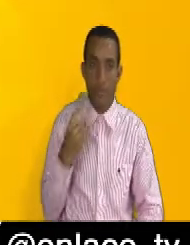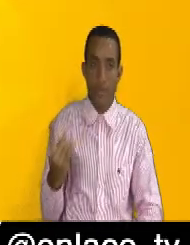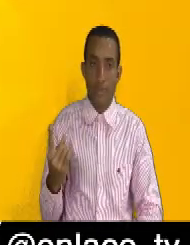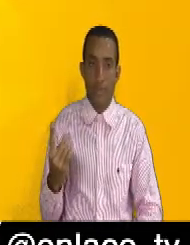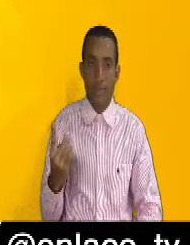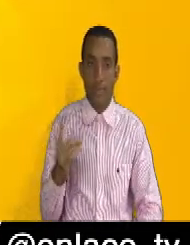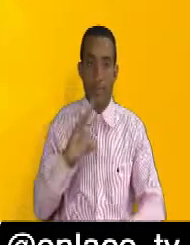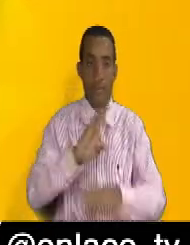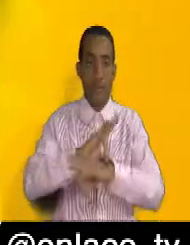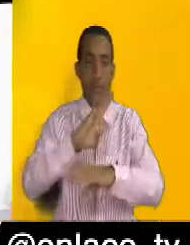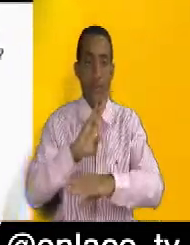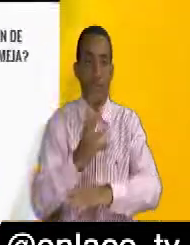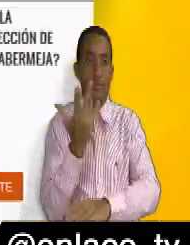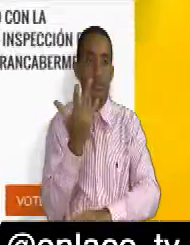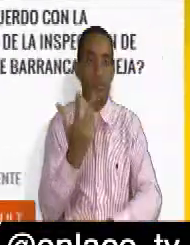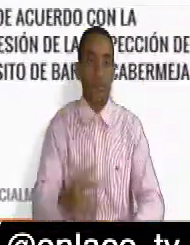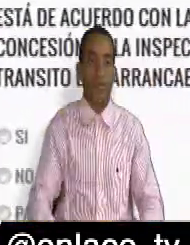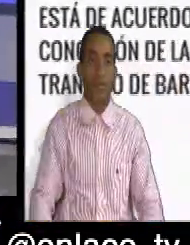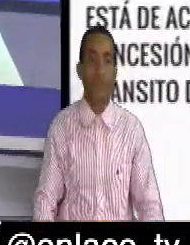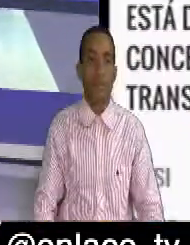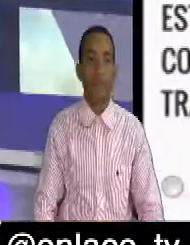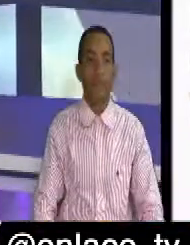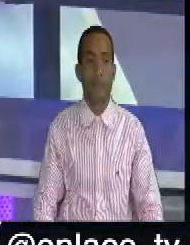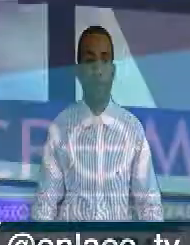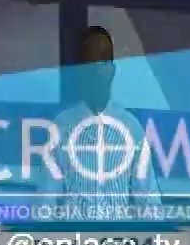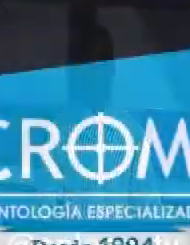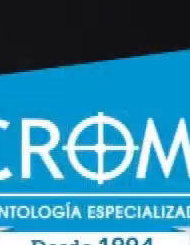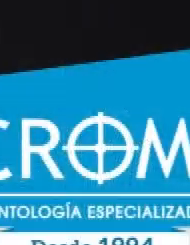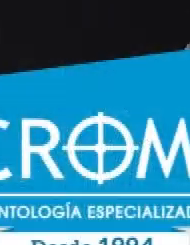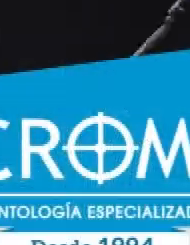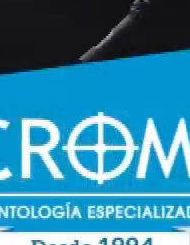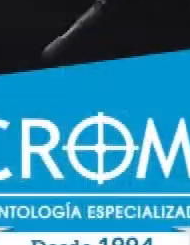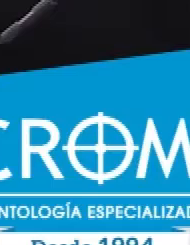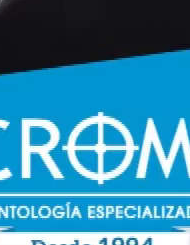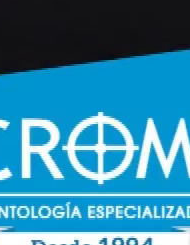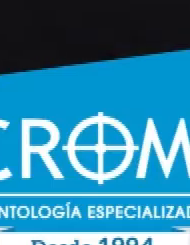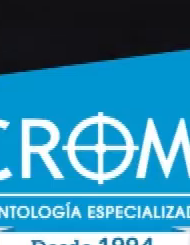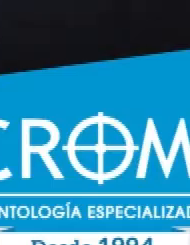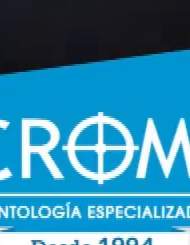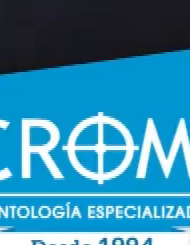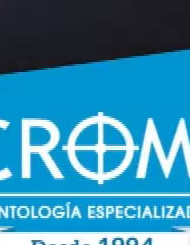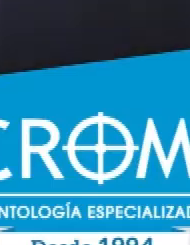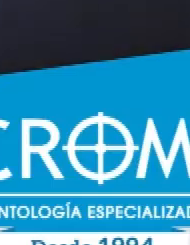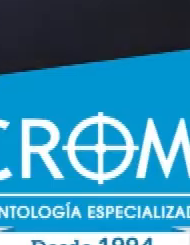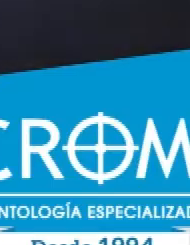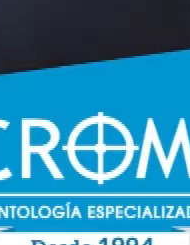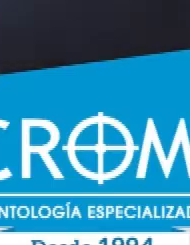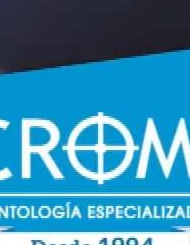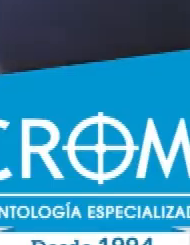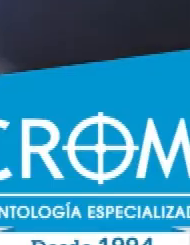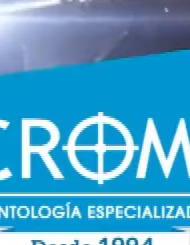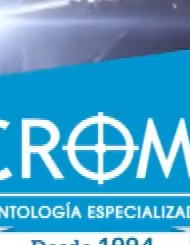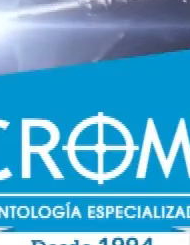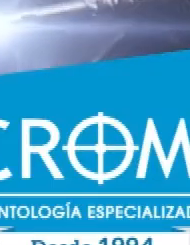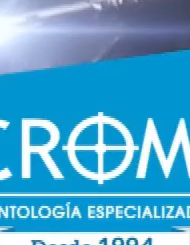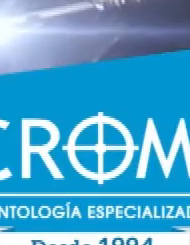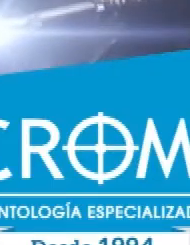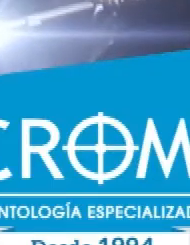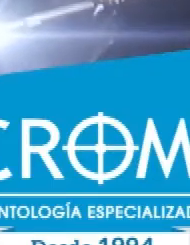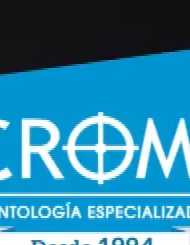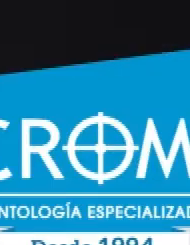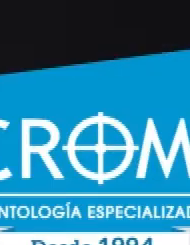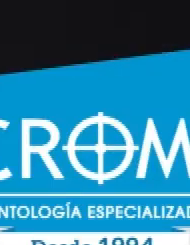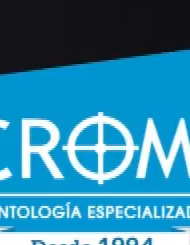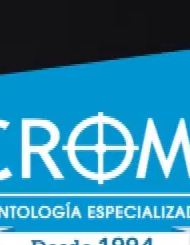plataforma virtual. Invisalign, ortodoncia invisible, resultados muy visibles. Luce tu sonrisa, no tus brackets. Chrome